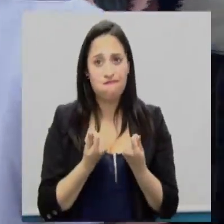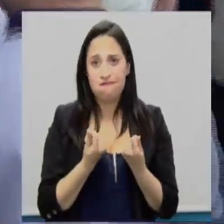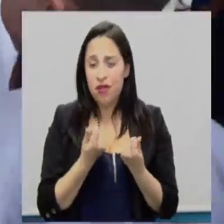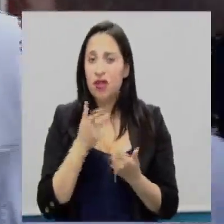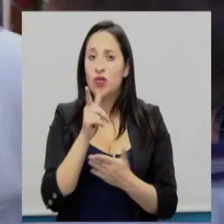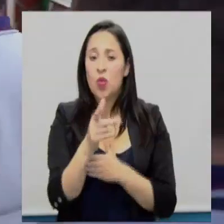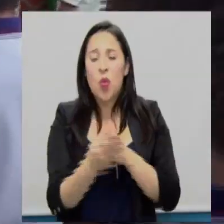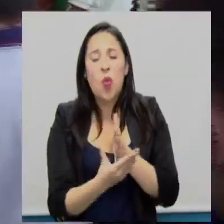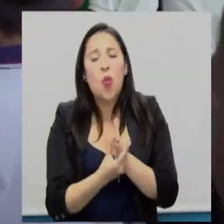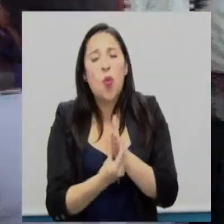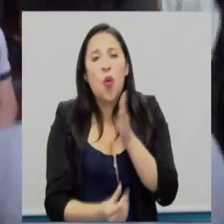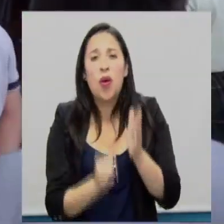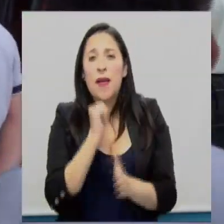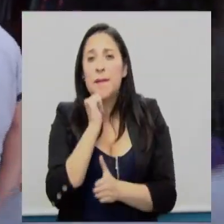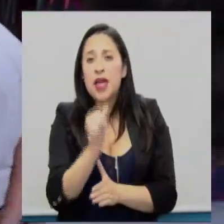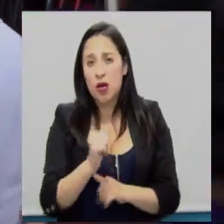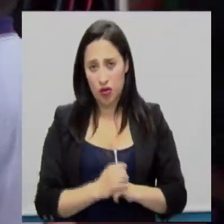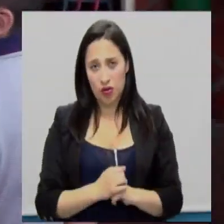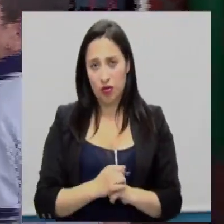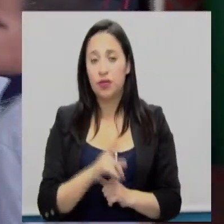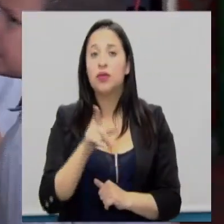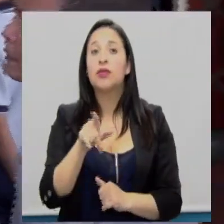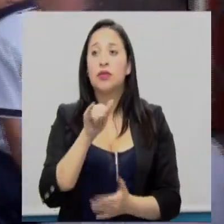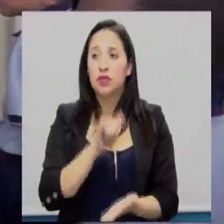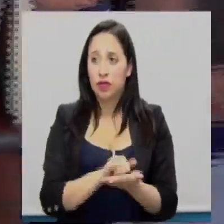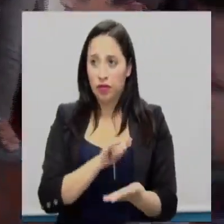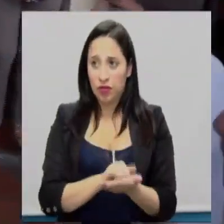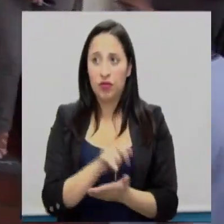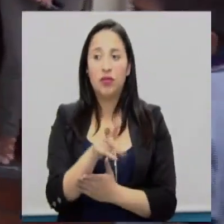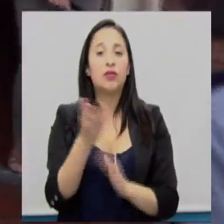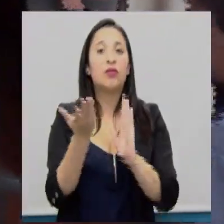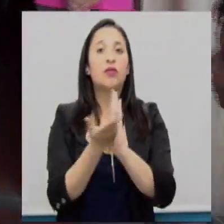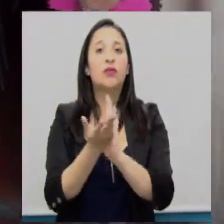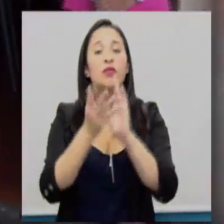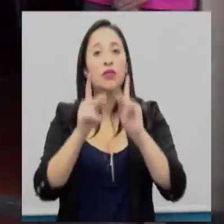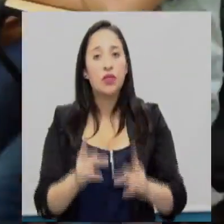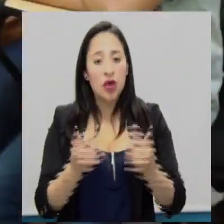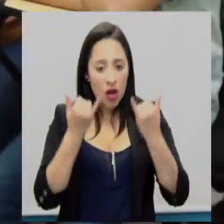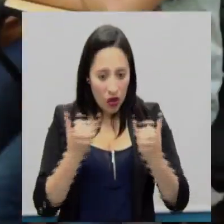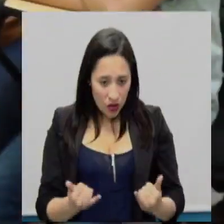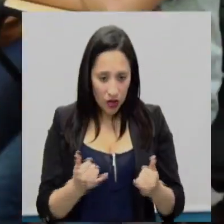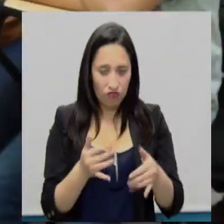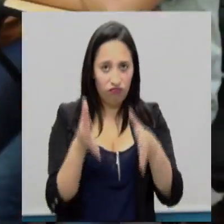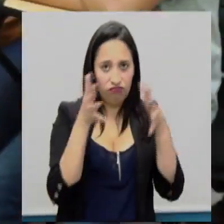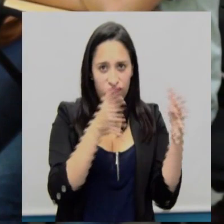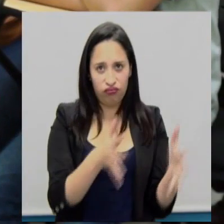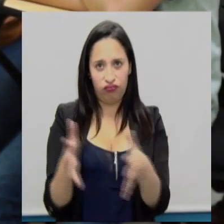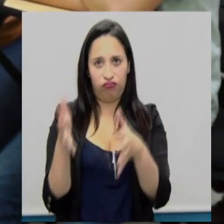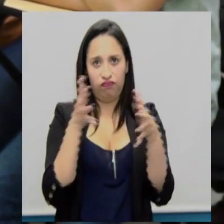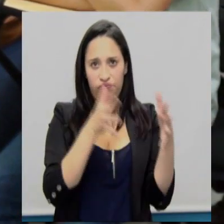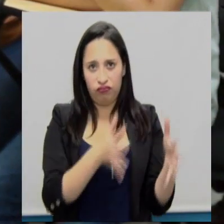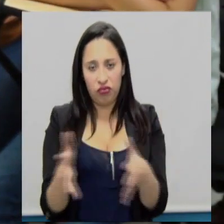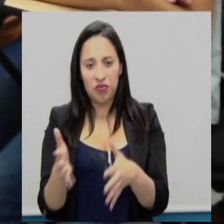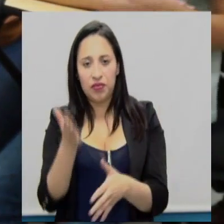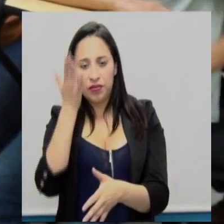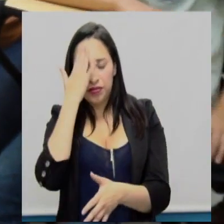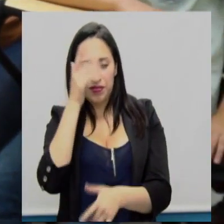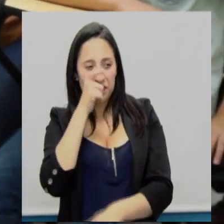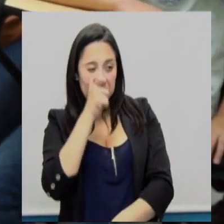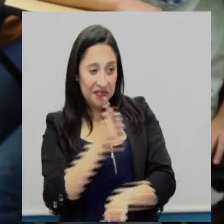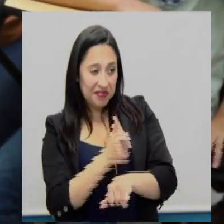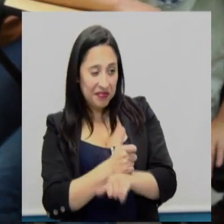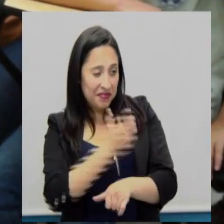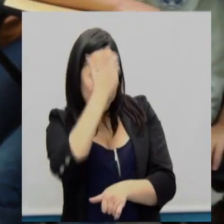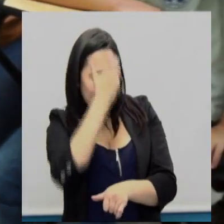con altos índices de pobreza. A través de talleres lúdicos, los estudiantes están siendo capacitados para que ejerzan